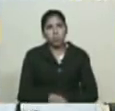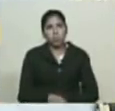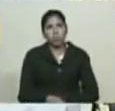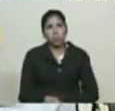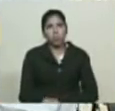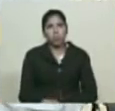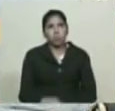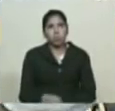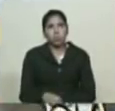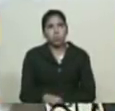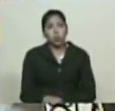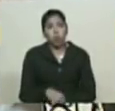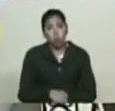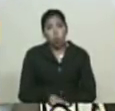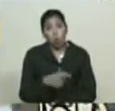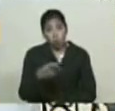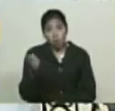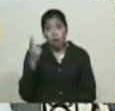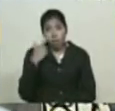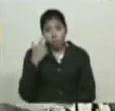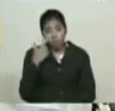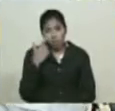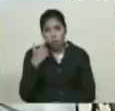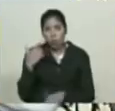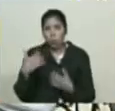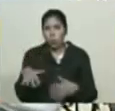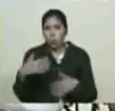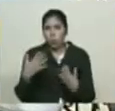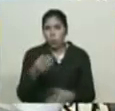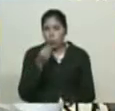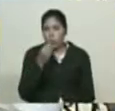la fiesta electoral y la belleza